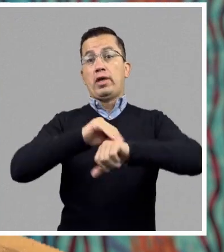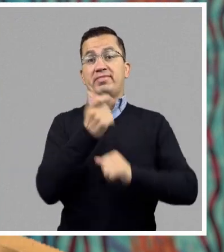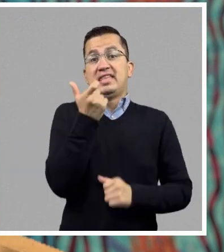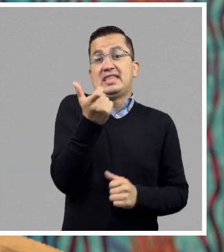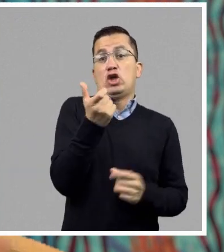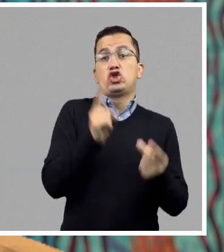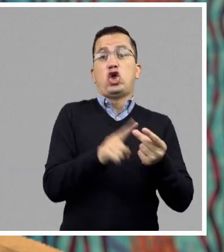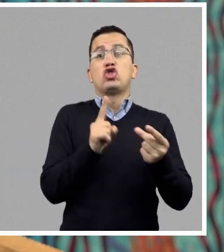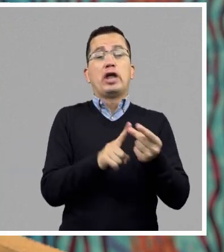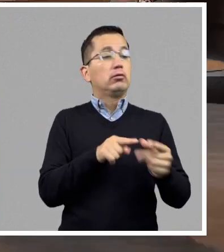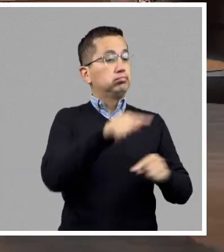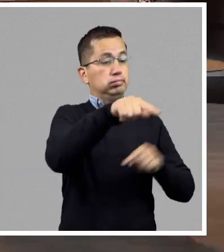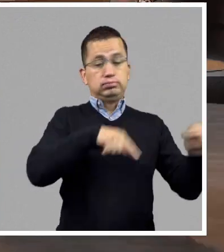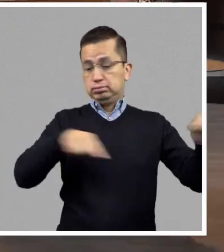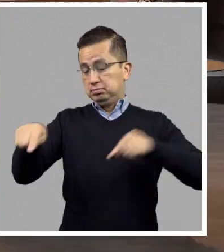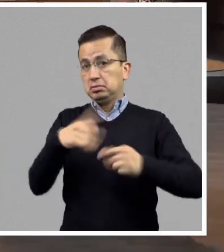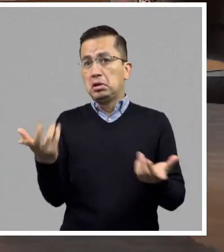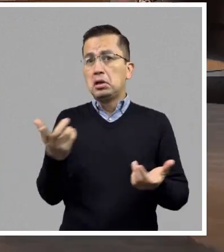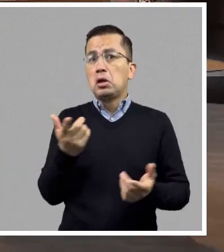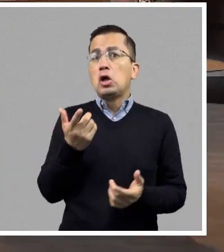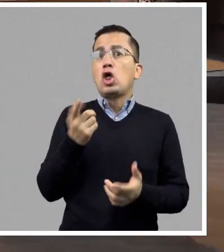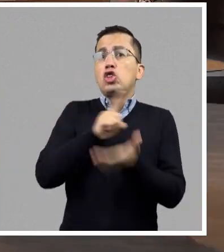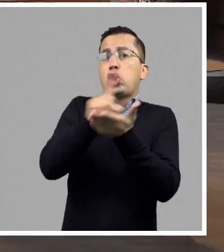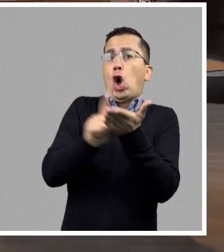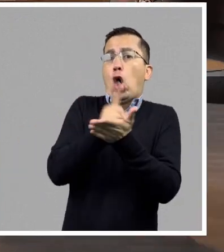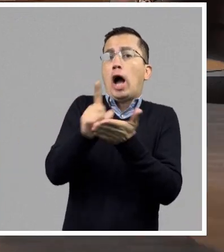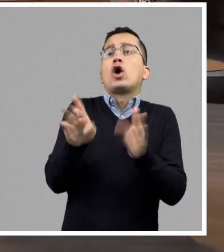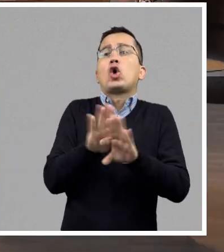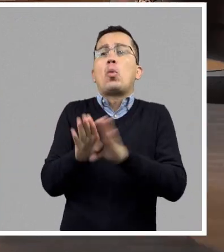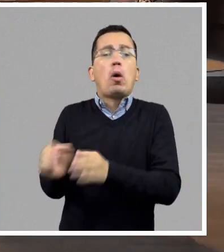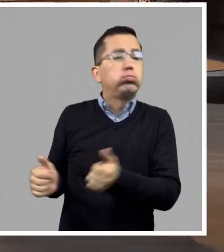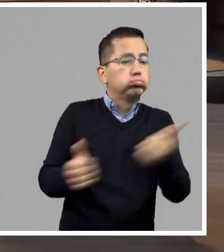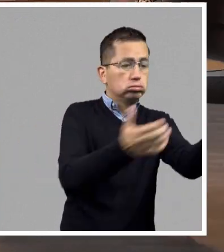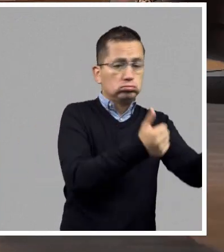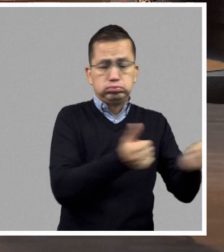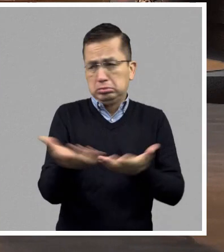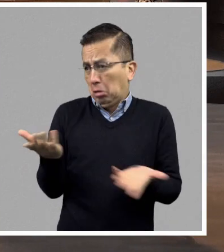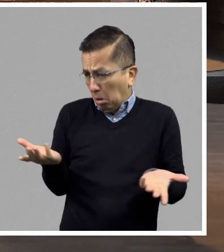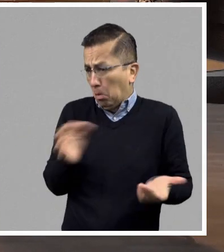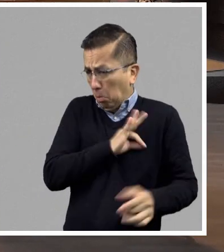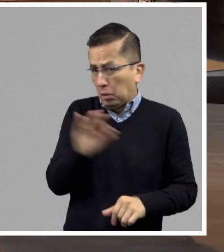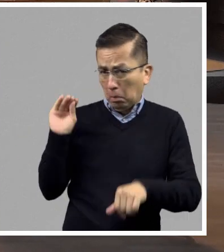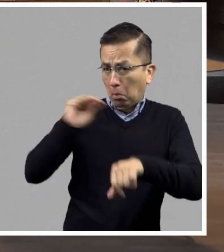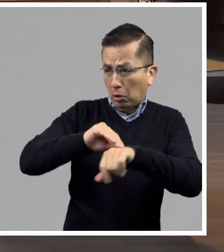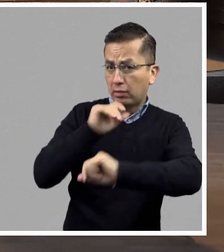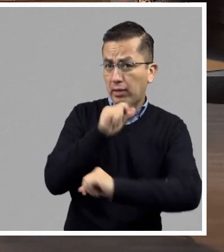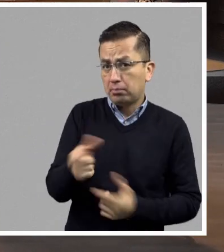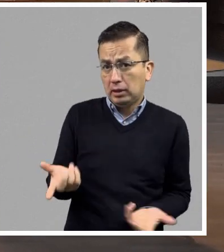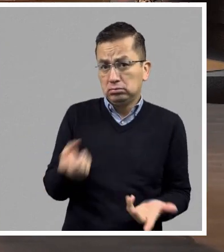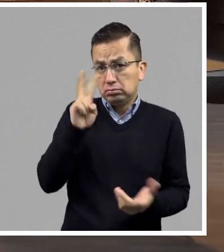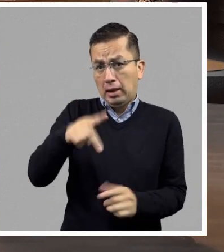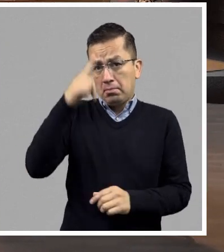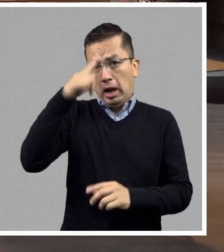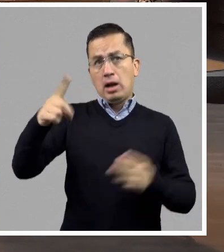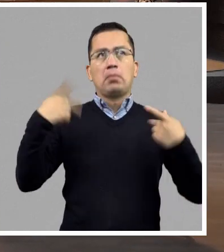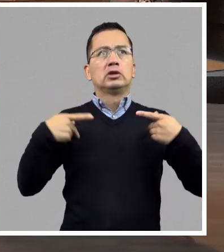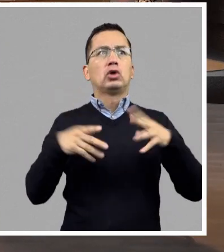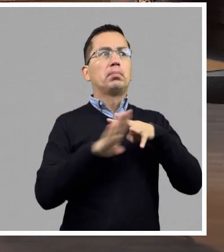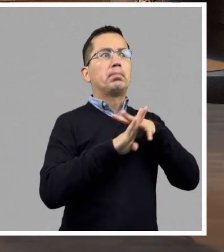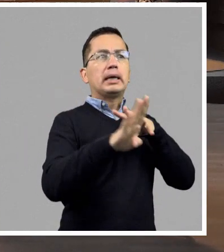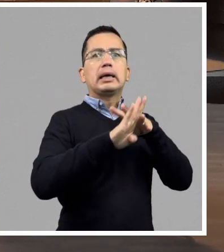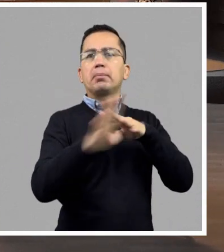de porque sí O sea si así va a ser flujos inmigración hay también flujos de muchísimas cosas